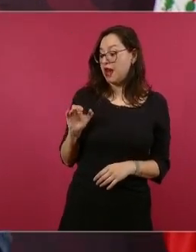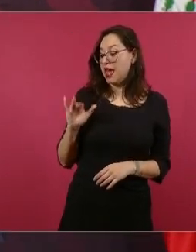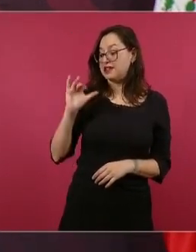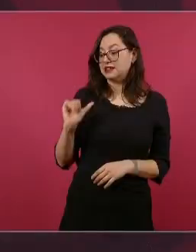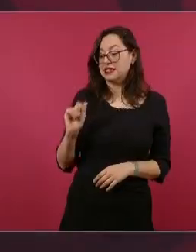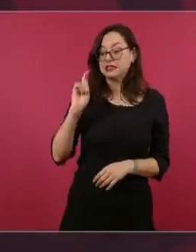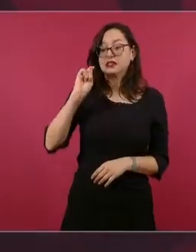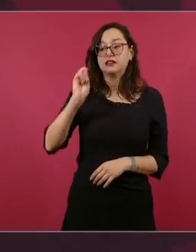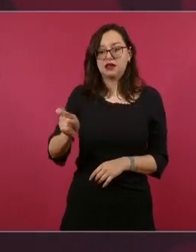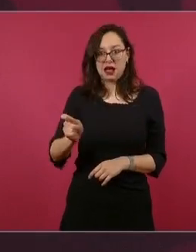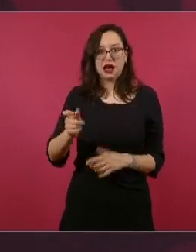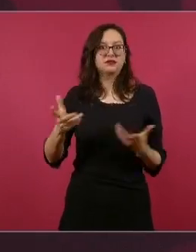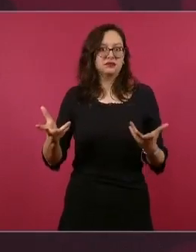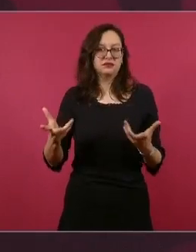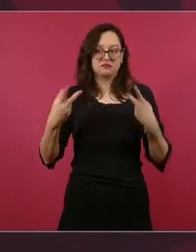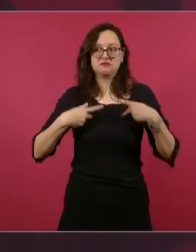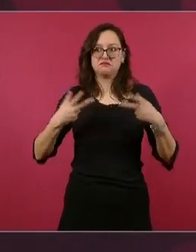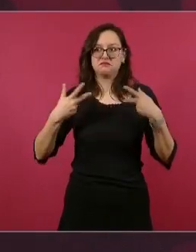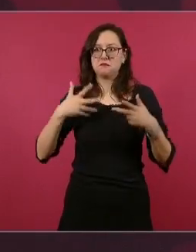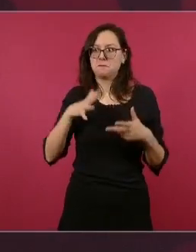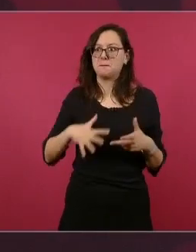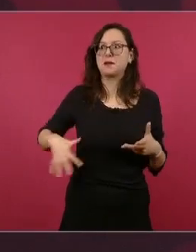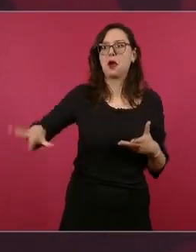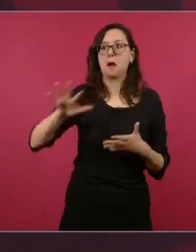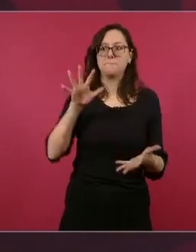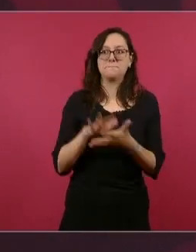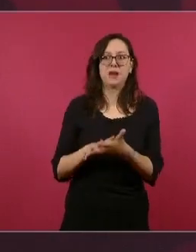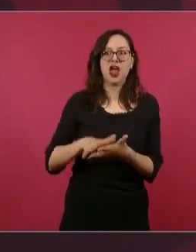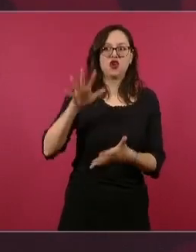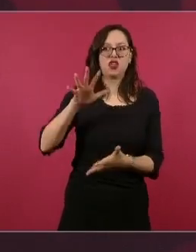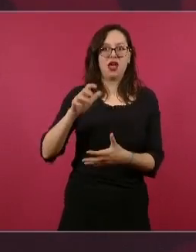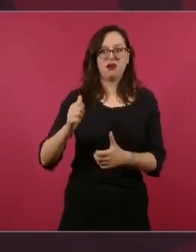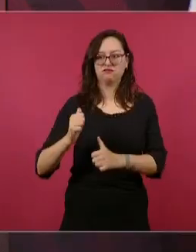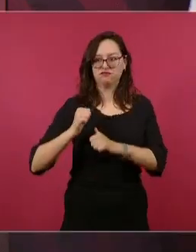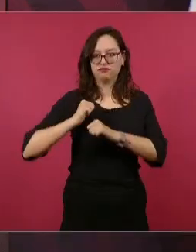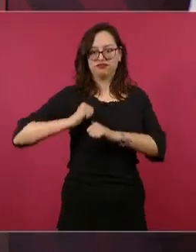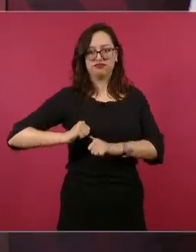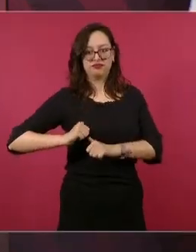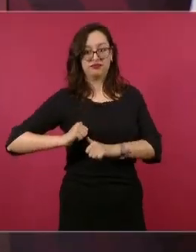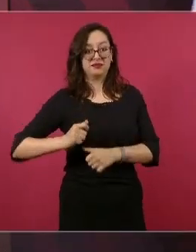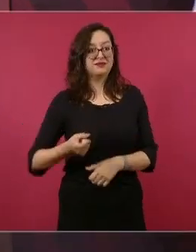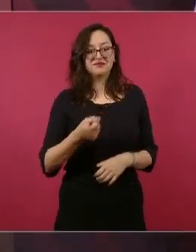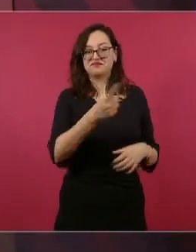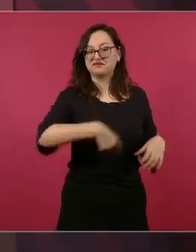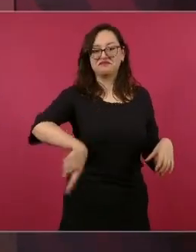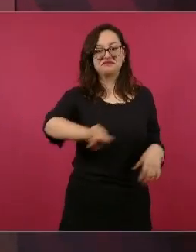entonces ellos no quieren al pueblo